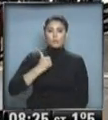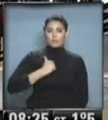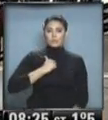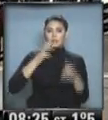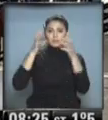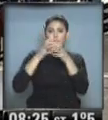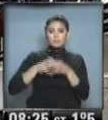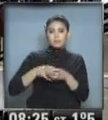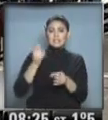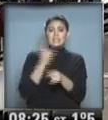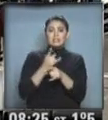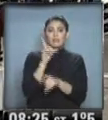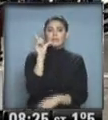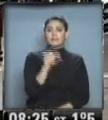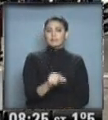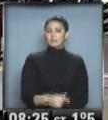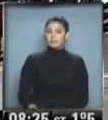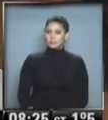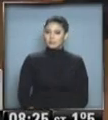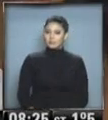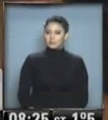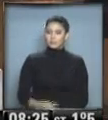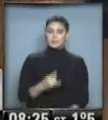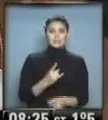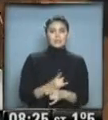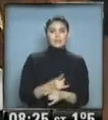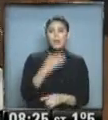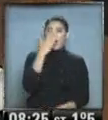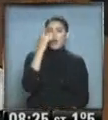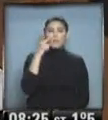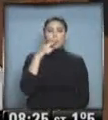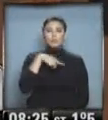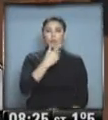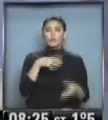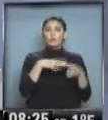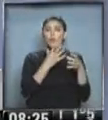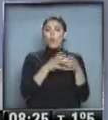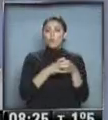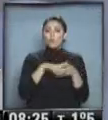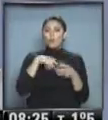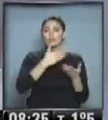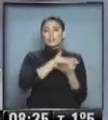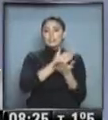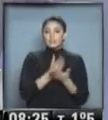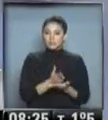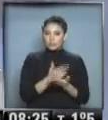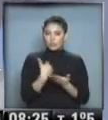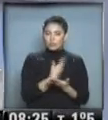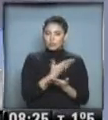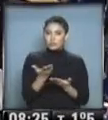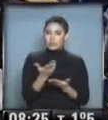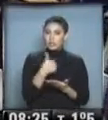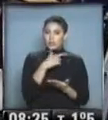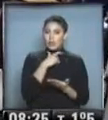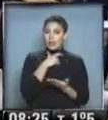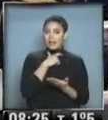fueron la mano de obra barata que fueron utilizadas por los grupos y los sectores sociales que